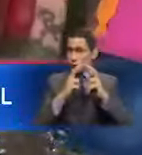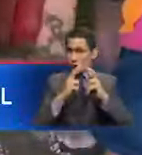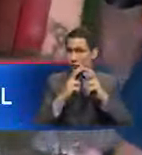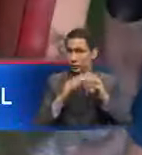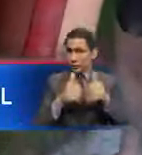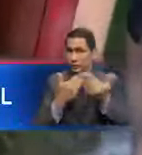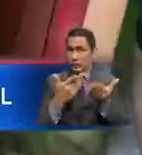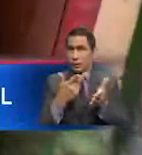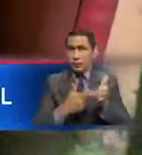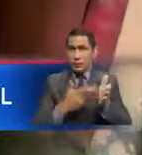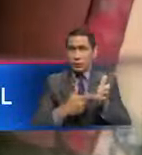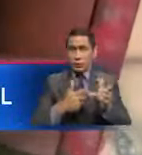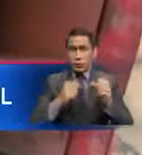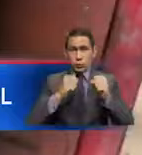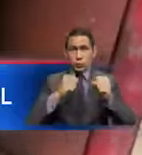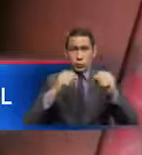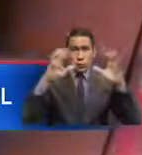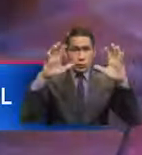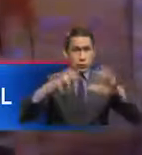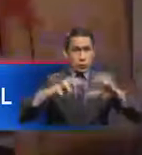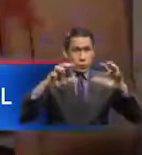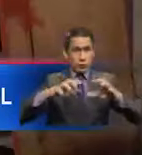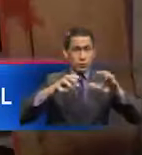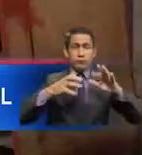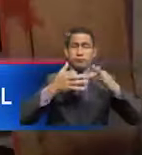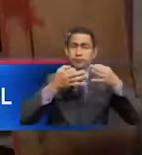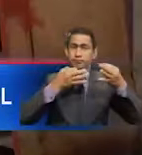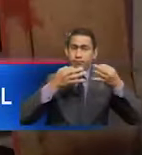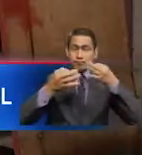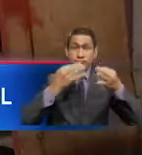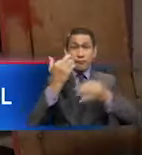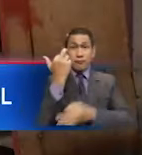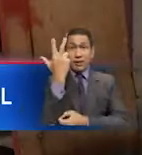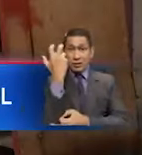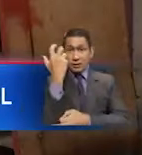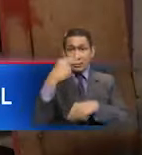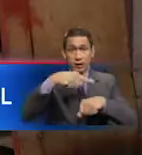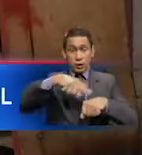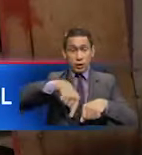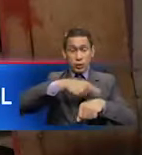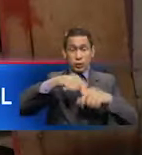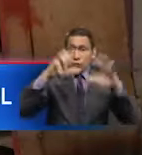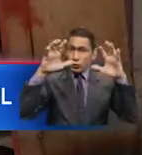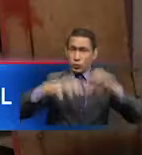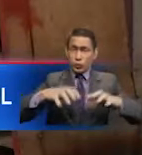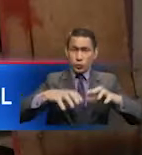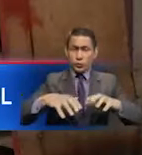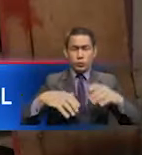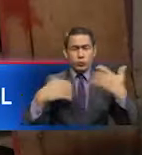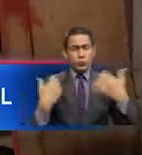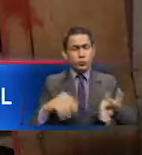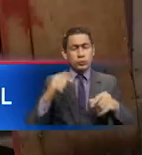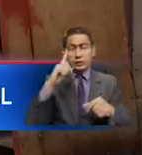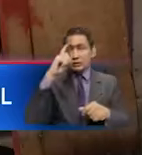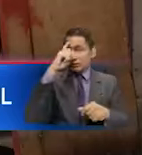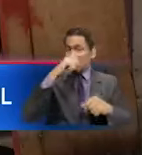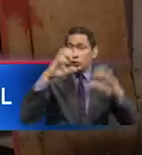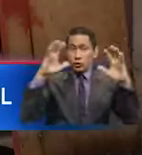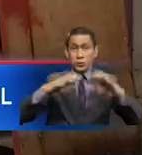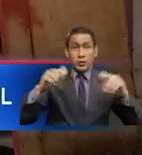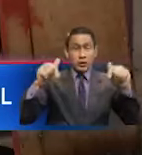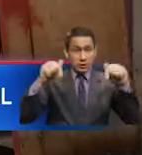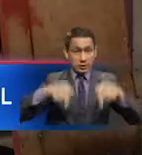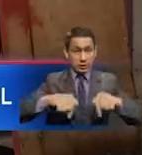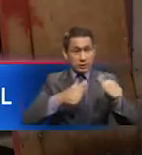de estas fuertes inundaciones. Reiteramos el dato, 13 horas de lluvia, muy poderosas, acá en Pozorja,